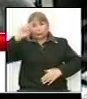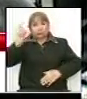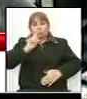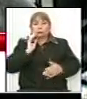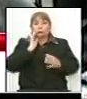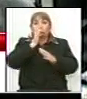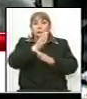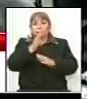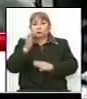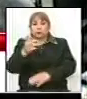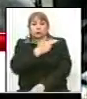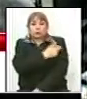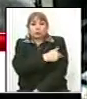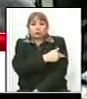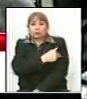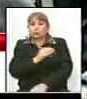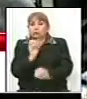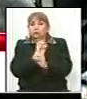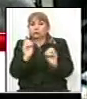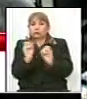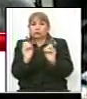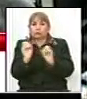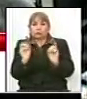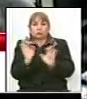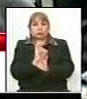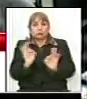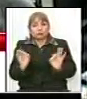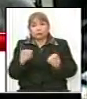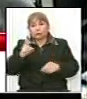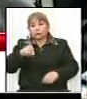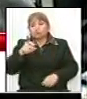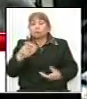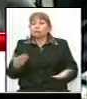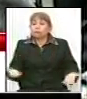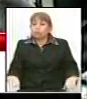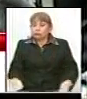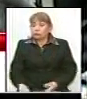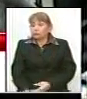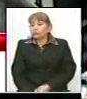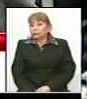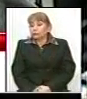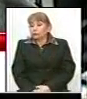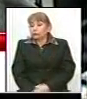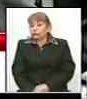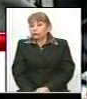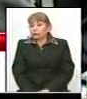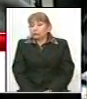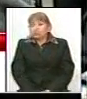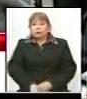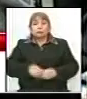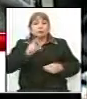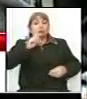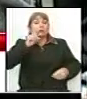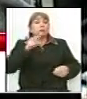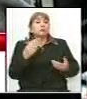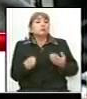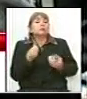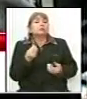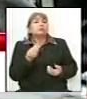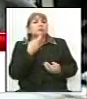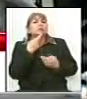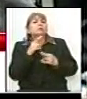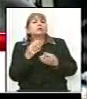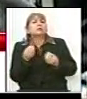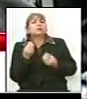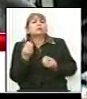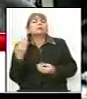llegan a tener una atención de salud cuando necesitan una atención de salud, ¿no? Y les preguntaban cuáles eran las respuestas